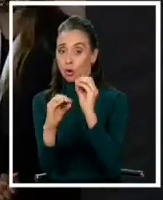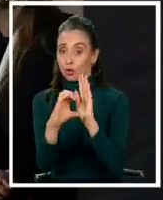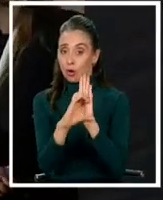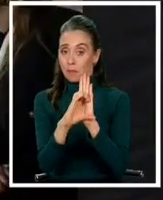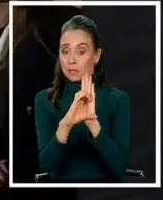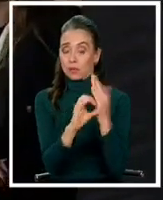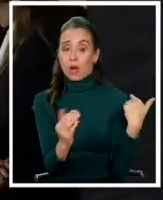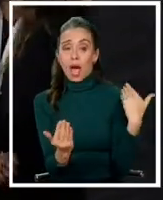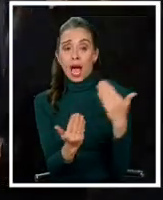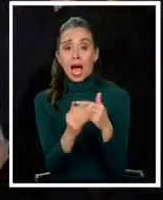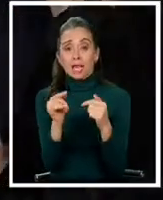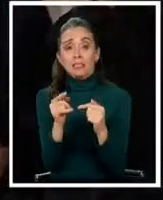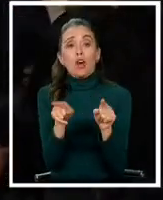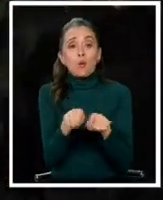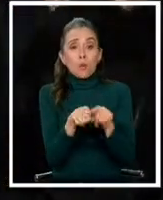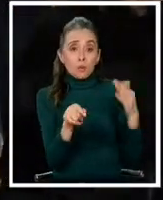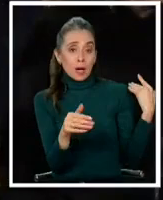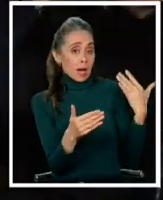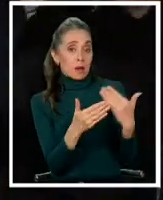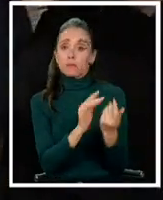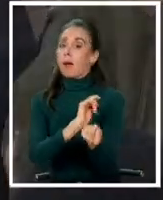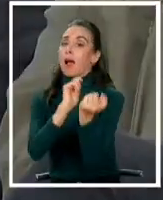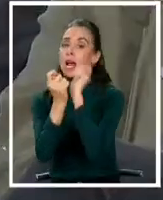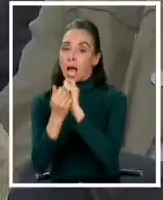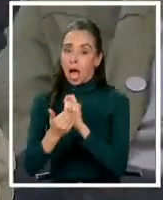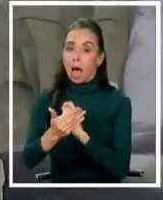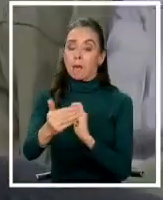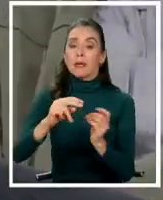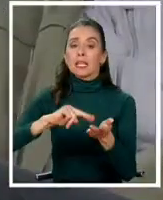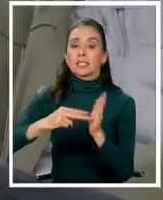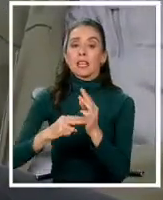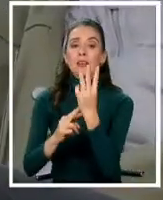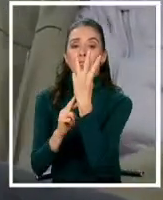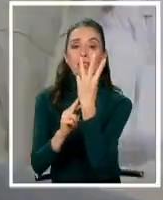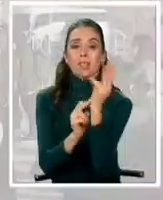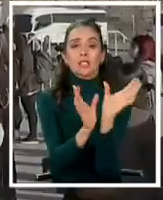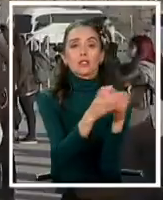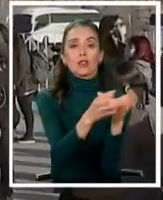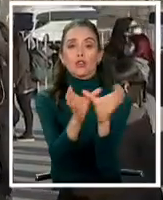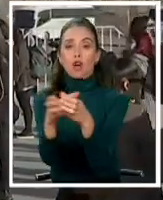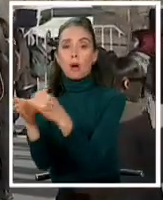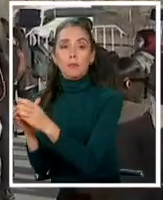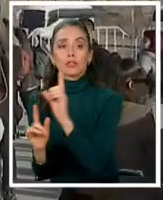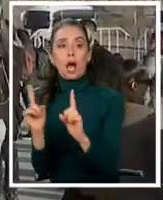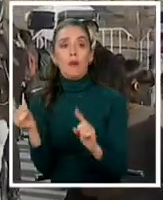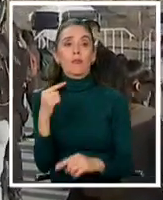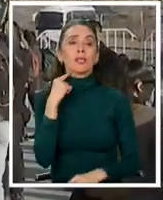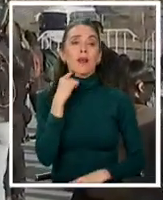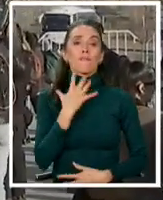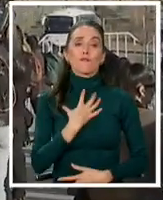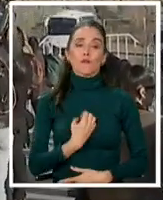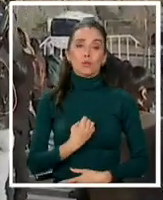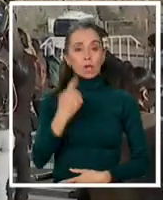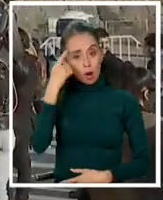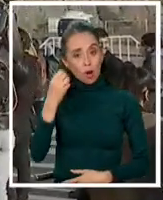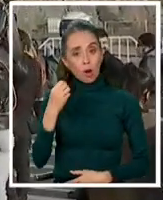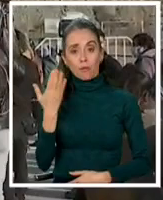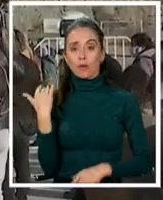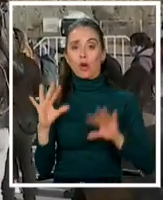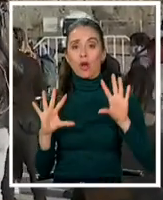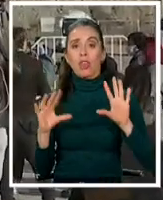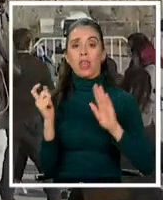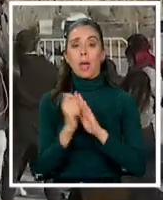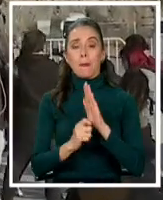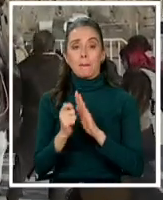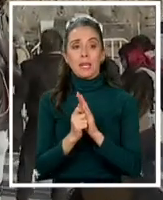como hasta ahora la conocíamos, cambiará y se dividirá en 3 comisiones. Algunos venimos un poco frustrados, obviamente, por lo que fueron estos 10 meses,